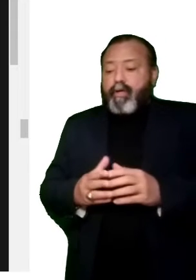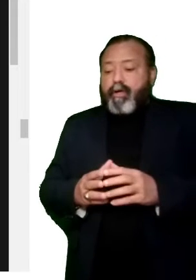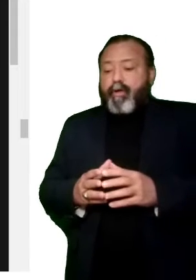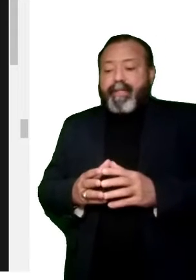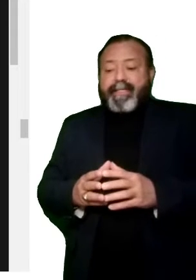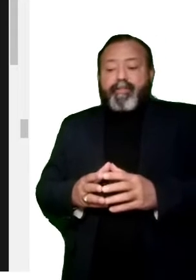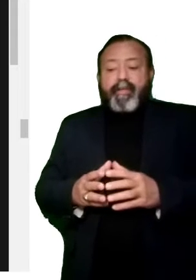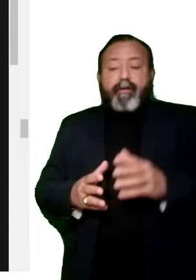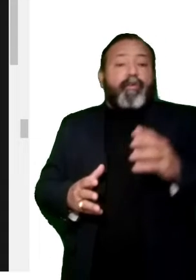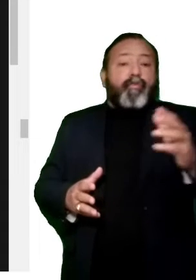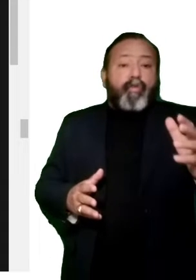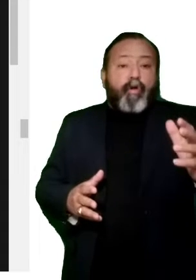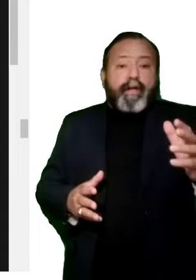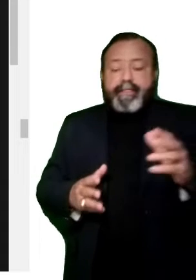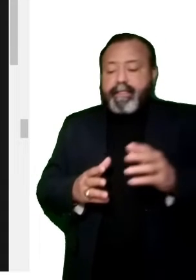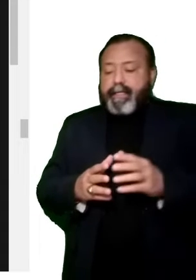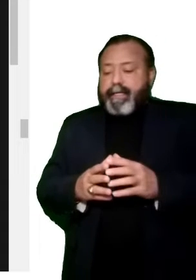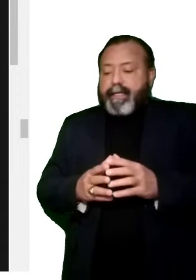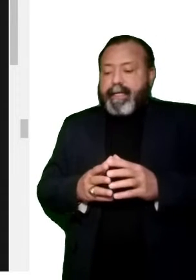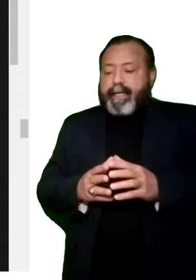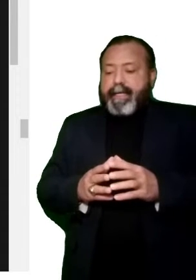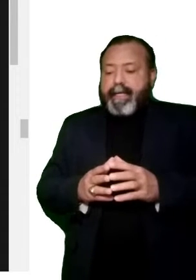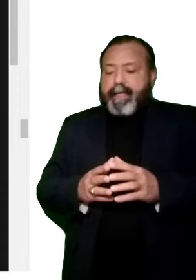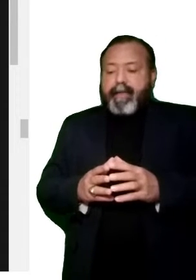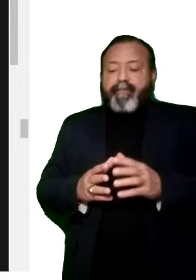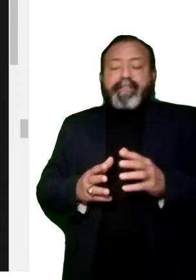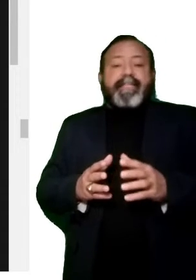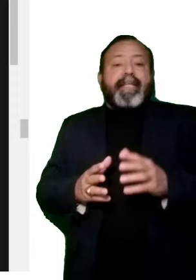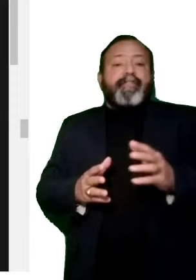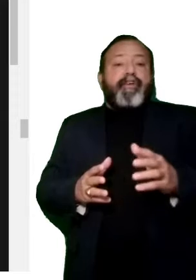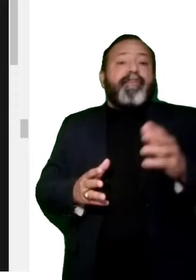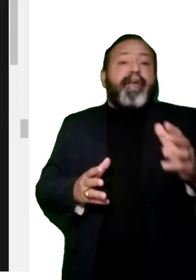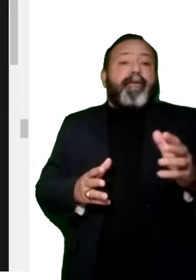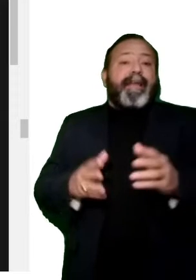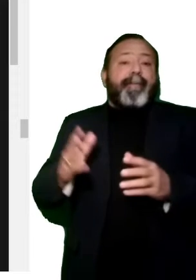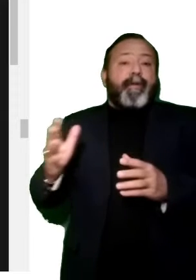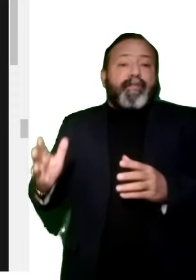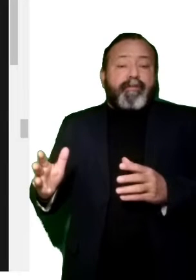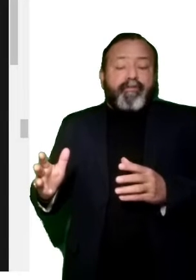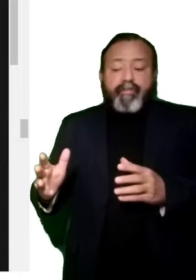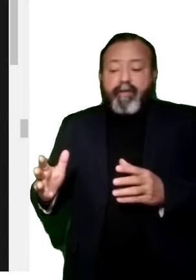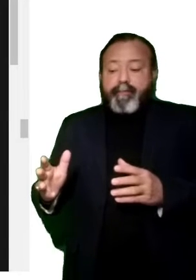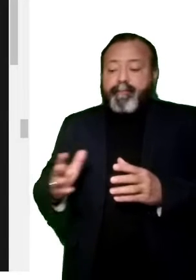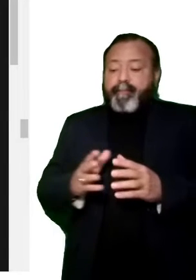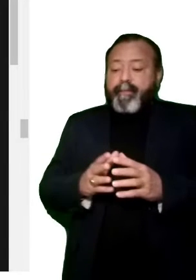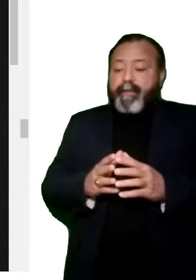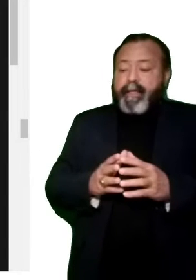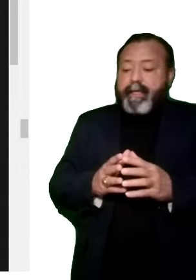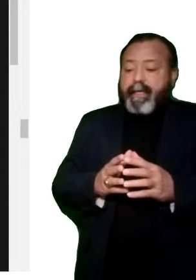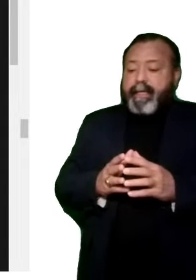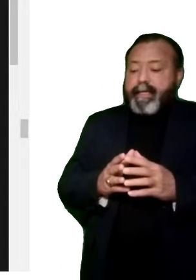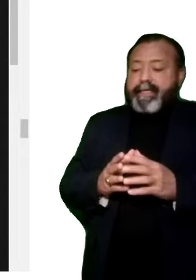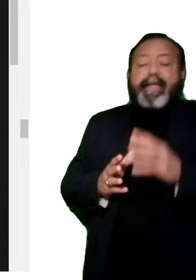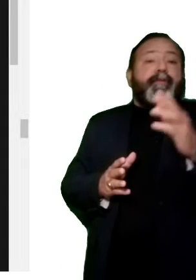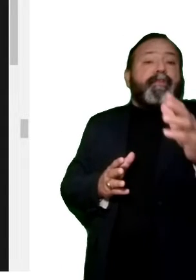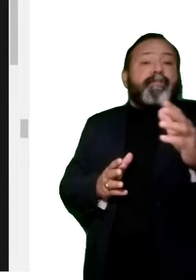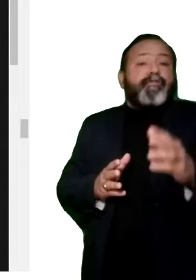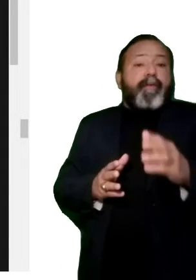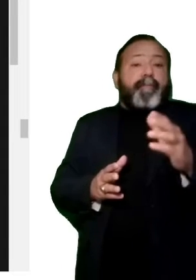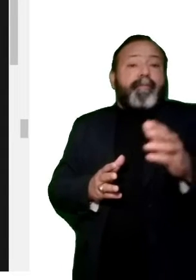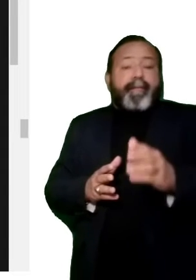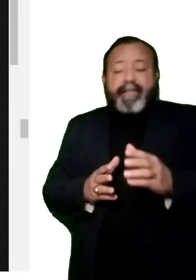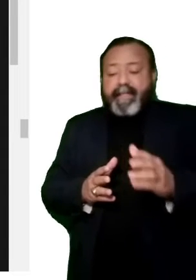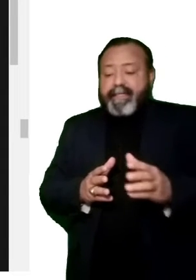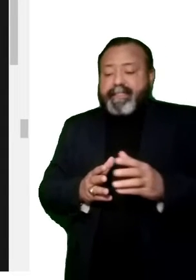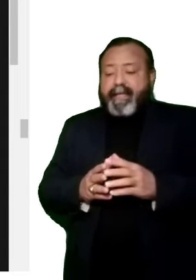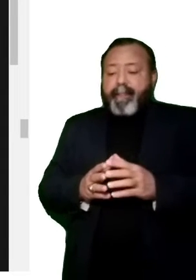el rapto, los delitos de corruptores, la facilitación y favor a la prostitución y